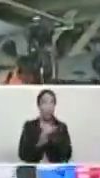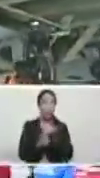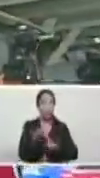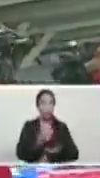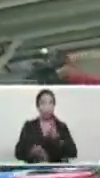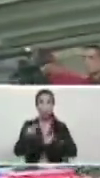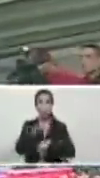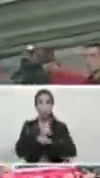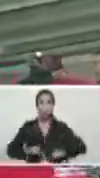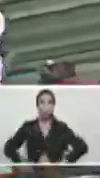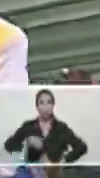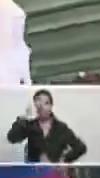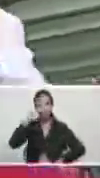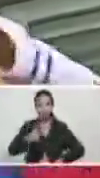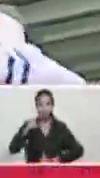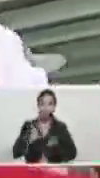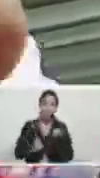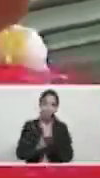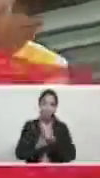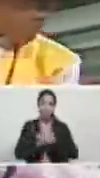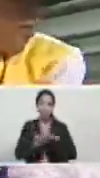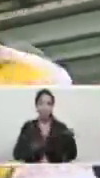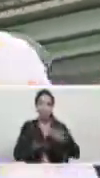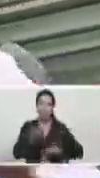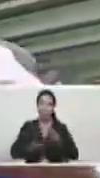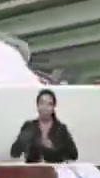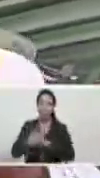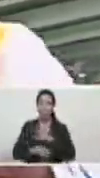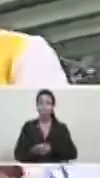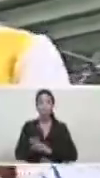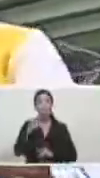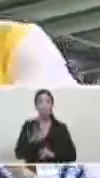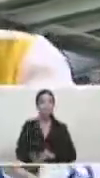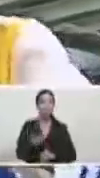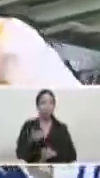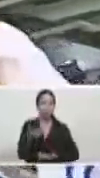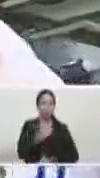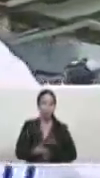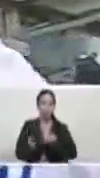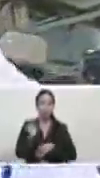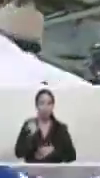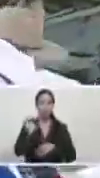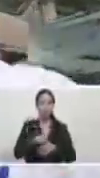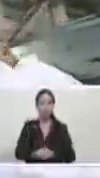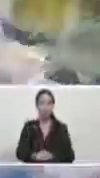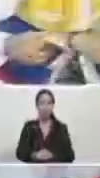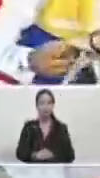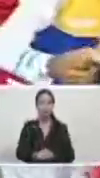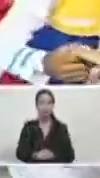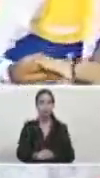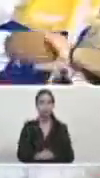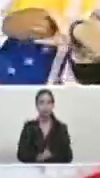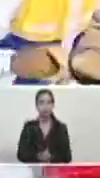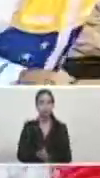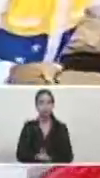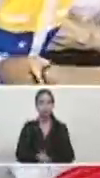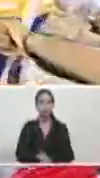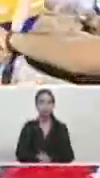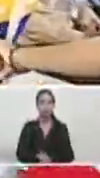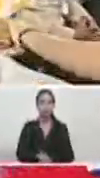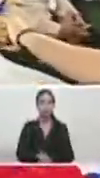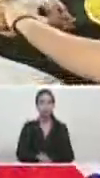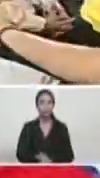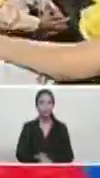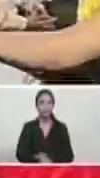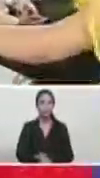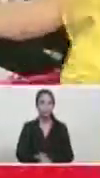Fuerza Armada Nacional Bolivariana como eje fundamental de la nueva etapa de la gran misión Abastecimiento Soberano.